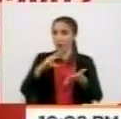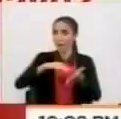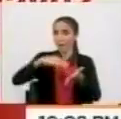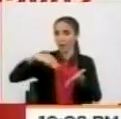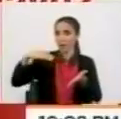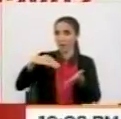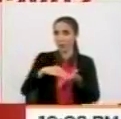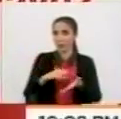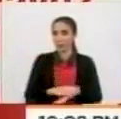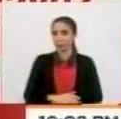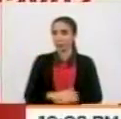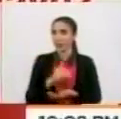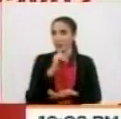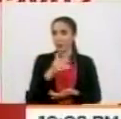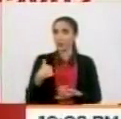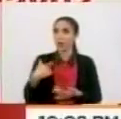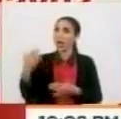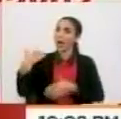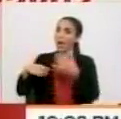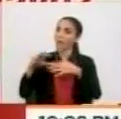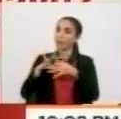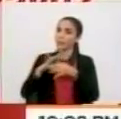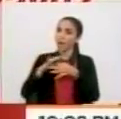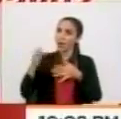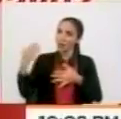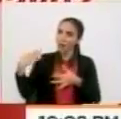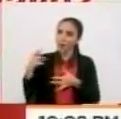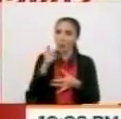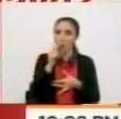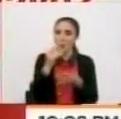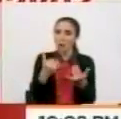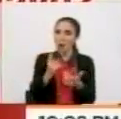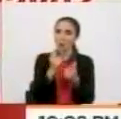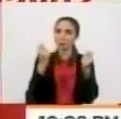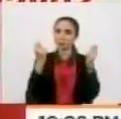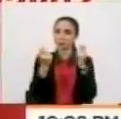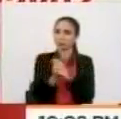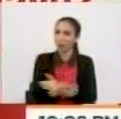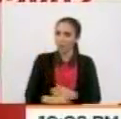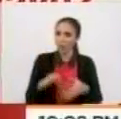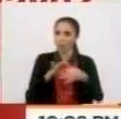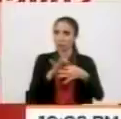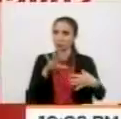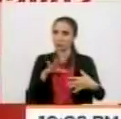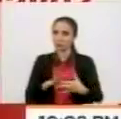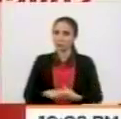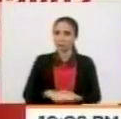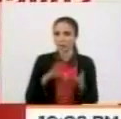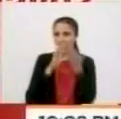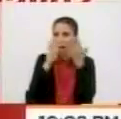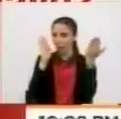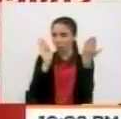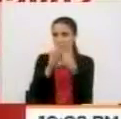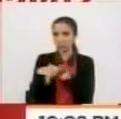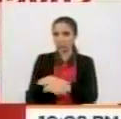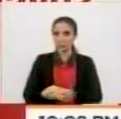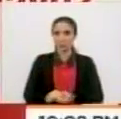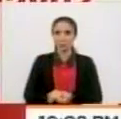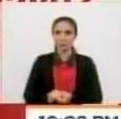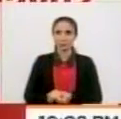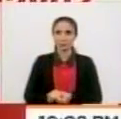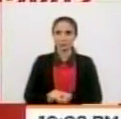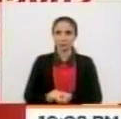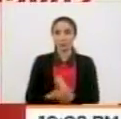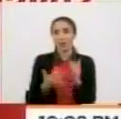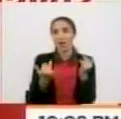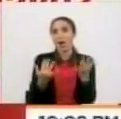y la lanzó para las redes. Muy amigo mío antes, éramos amigos. Muy amigos. Ignardo Bravo y yo. Ahora vive